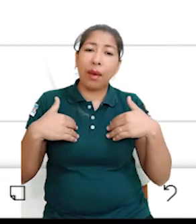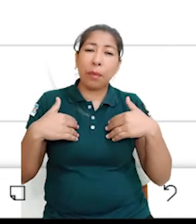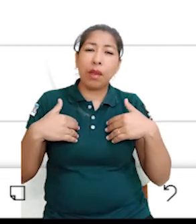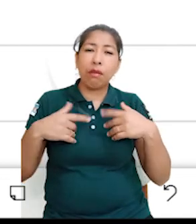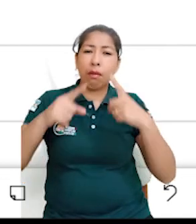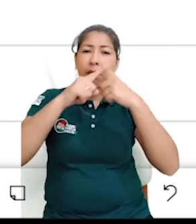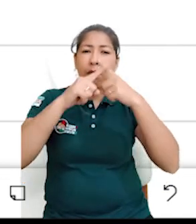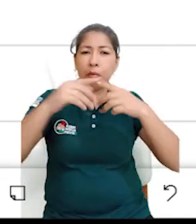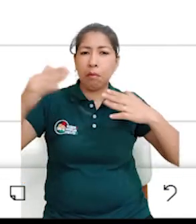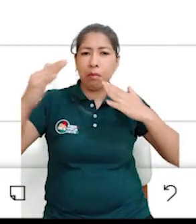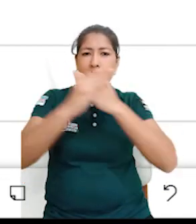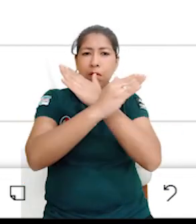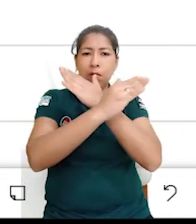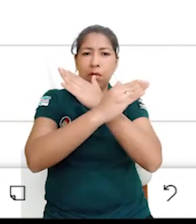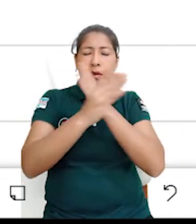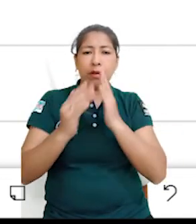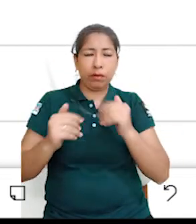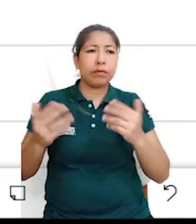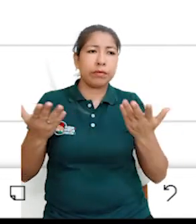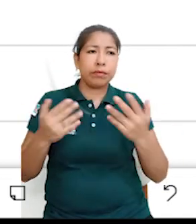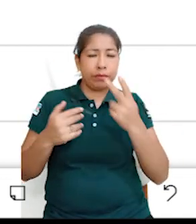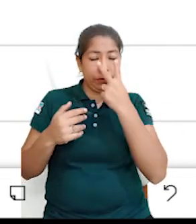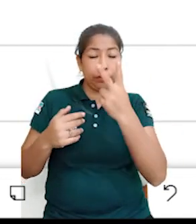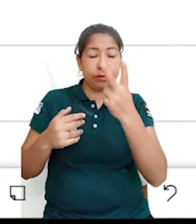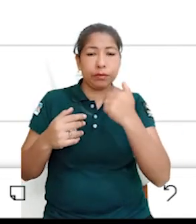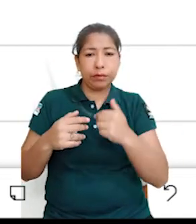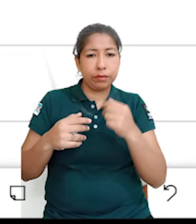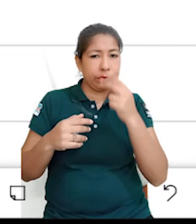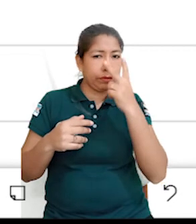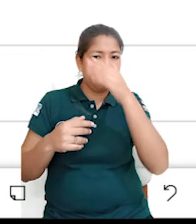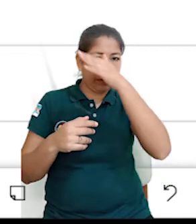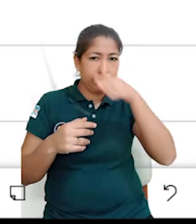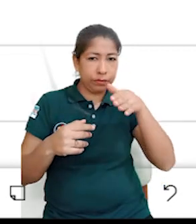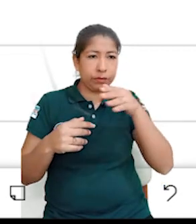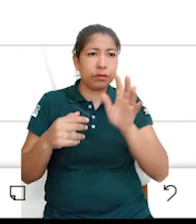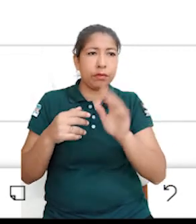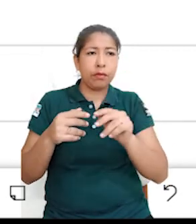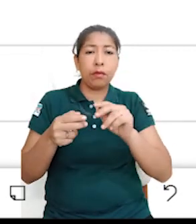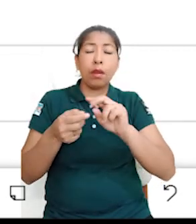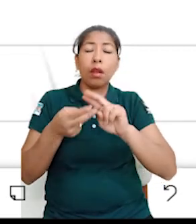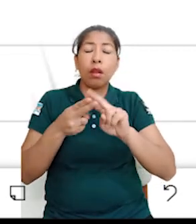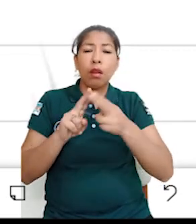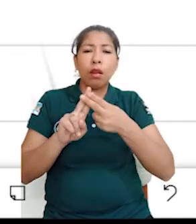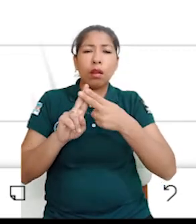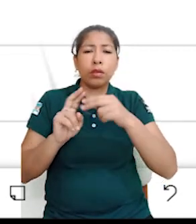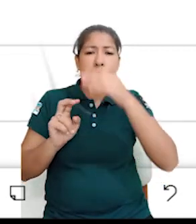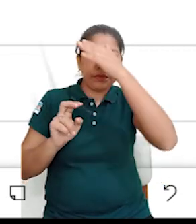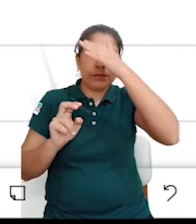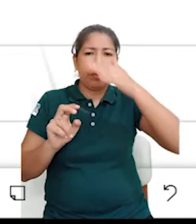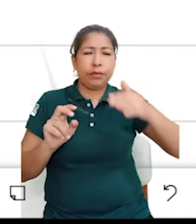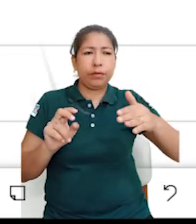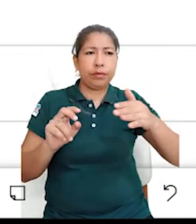decir, numerador con denominador, para que lo vean mejor, numerador del primer miembro con denominador del segundo miembro